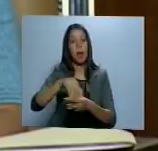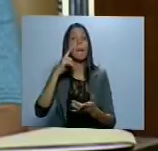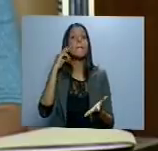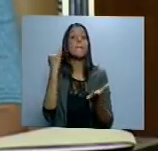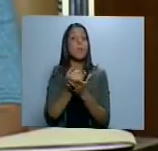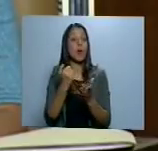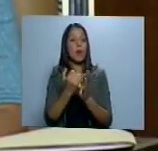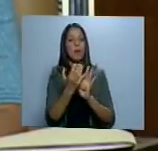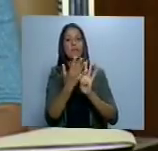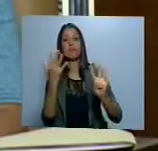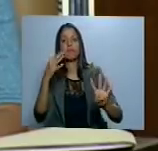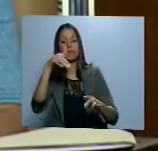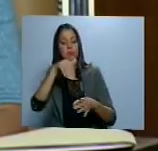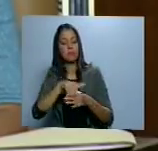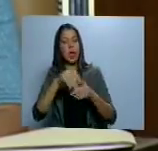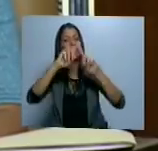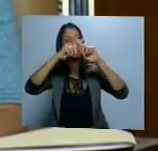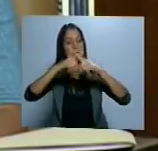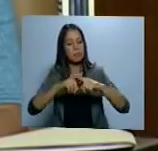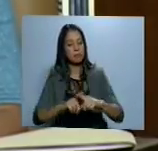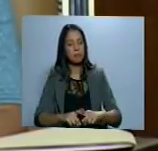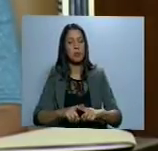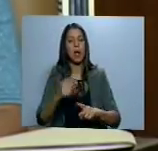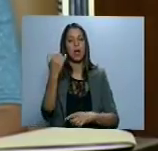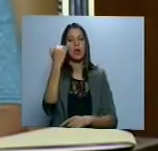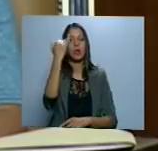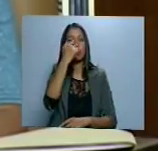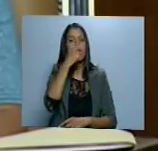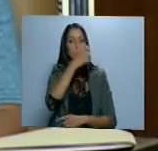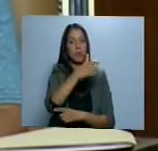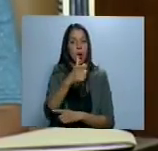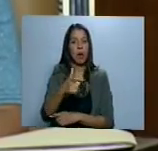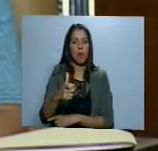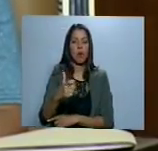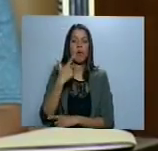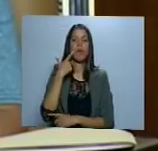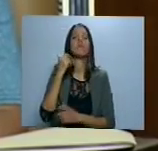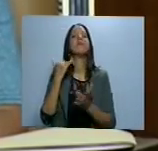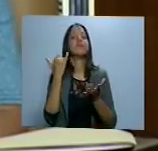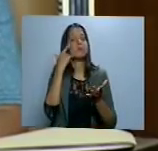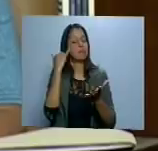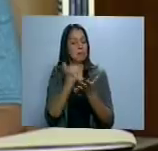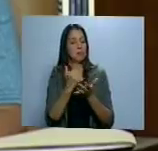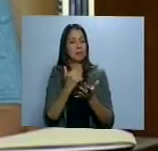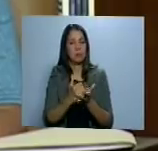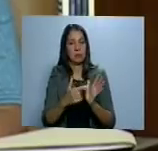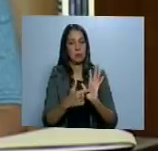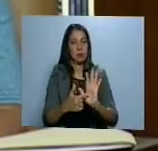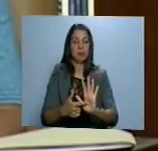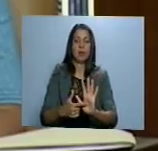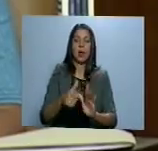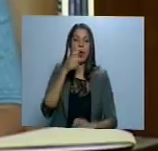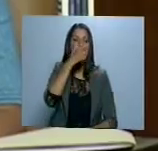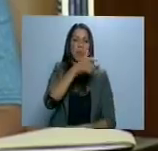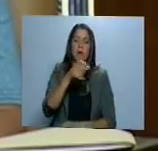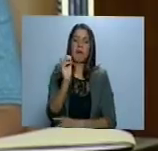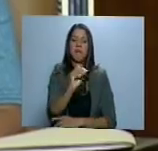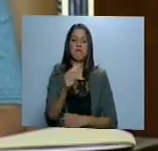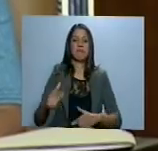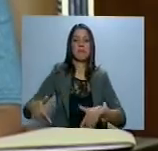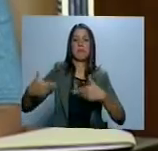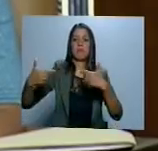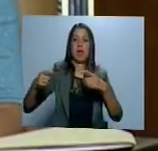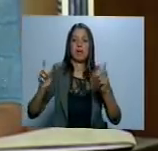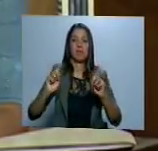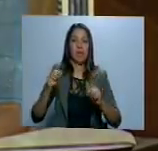resultados. Al pueblo no se le reta, al pueblo no se le desconoce